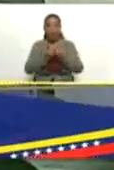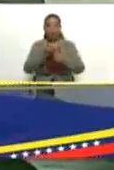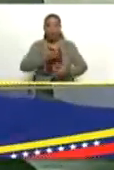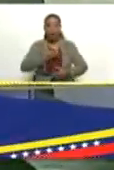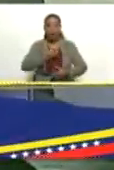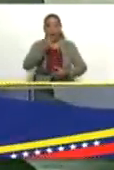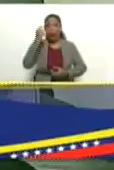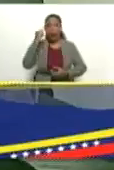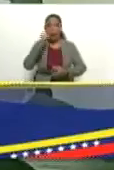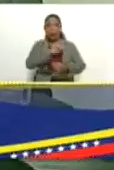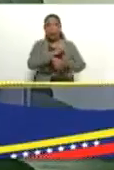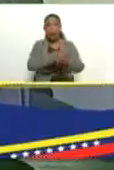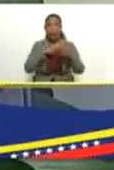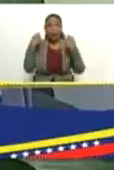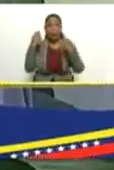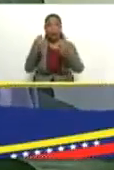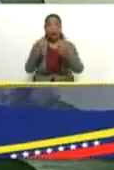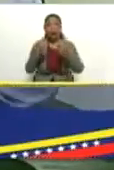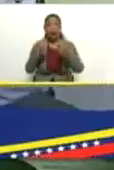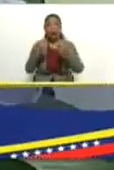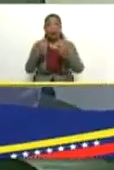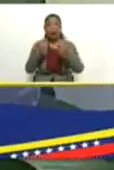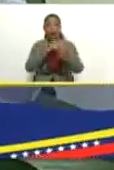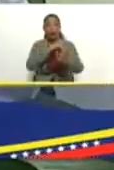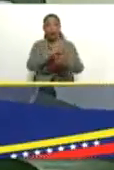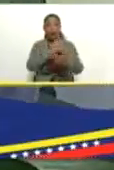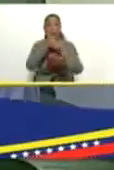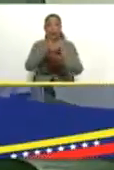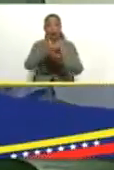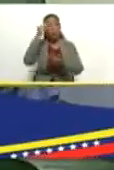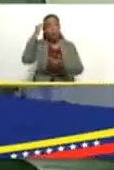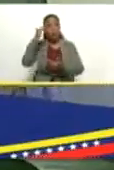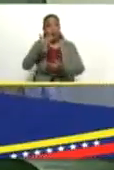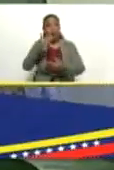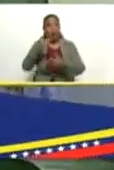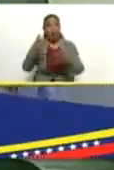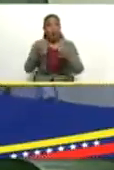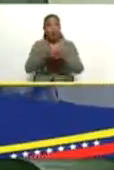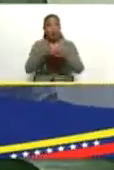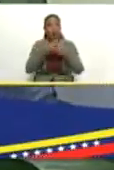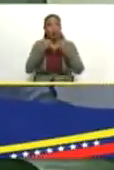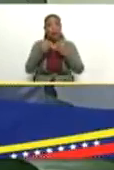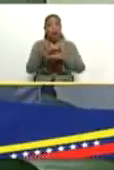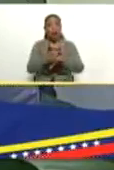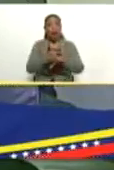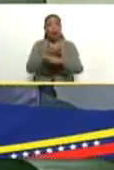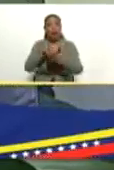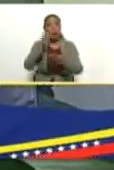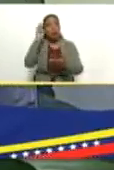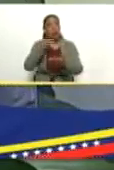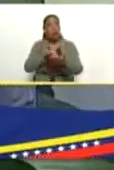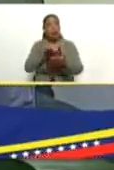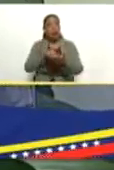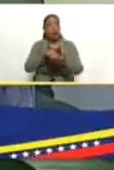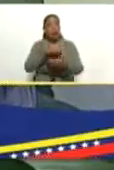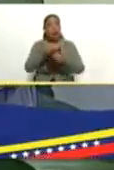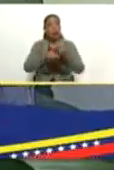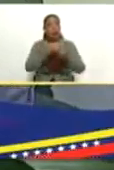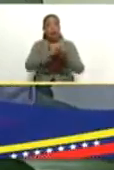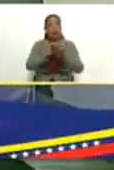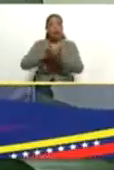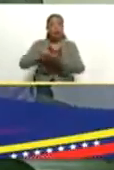alcaldesas, poder popular, fuerza militar, un equipo para gobernar el estado Miranda. Y sobre todo, cómo